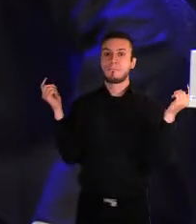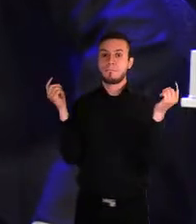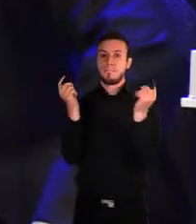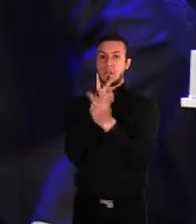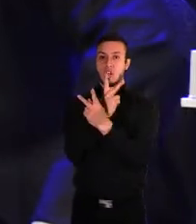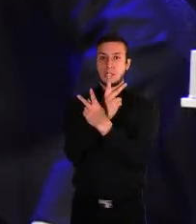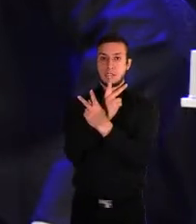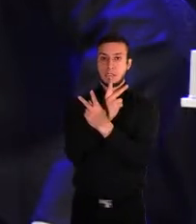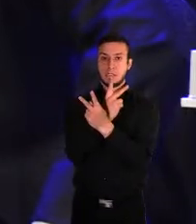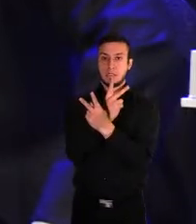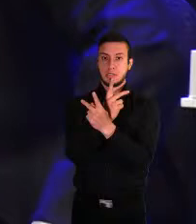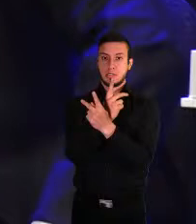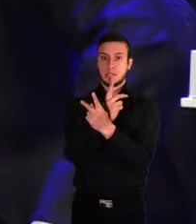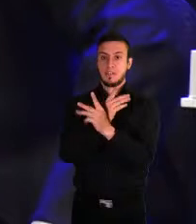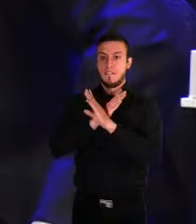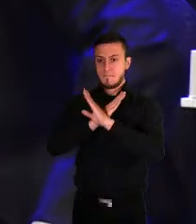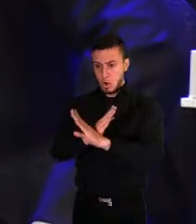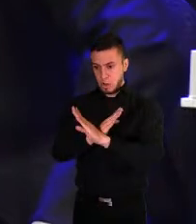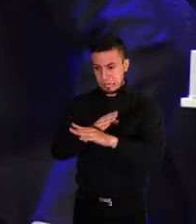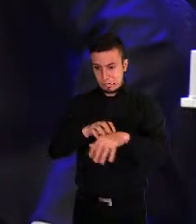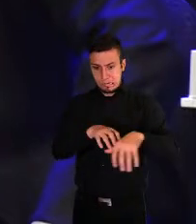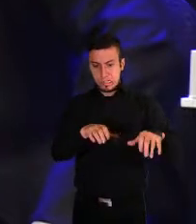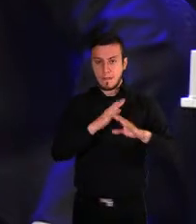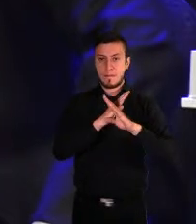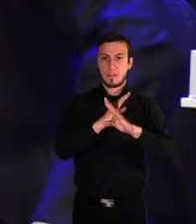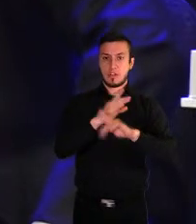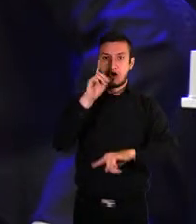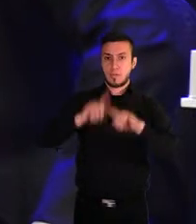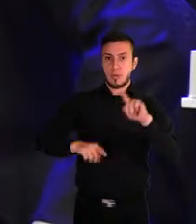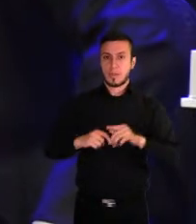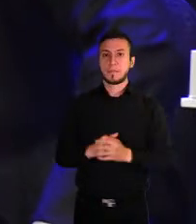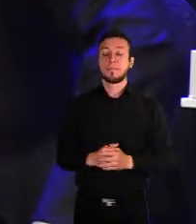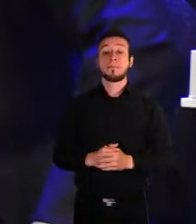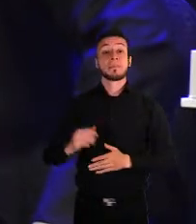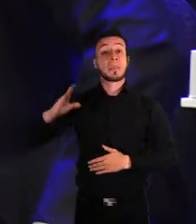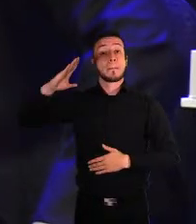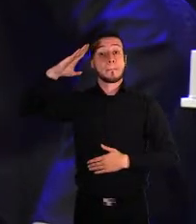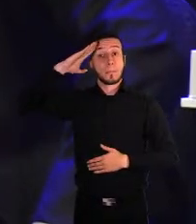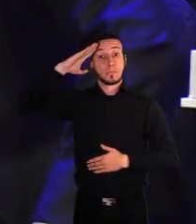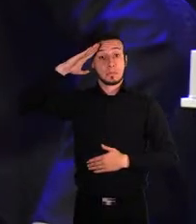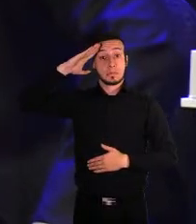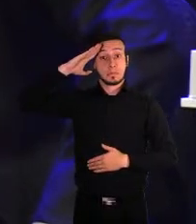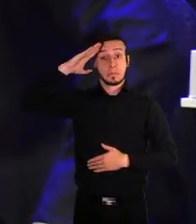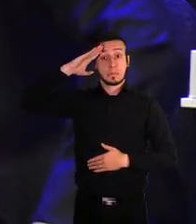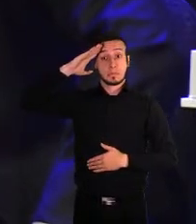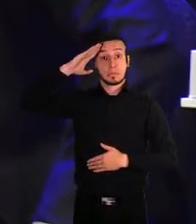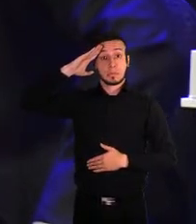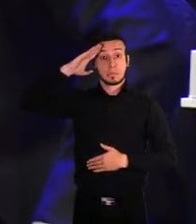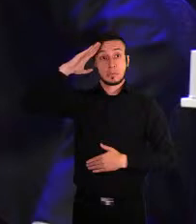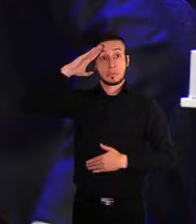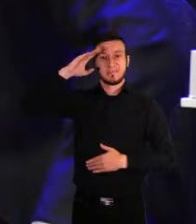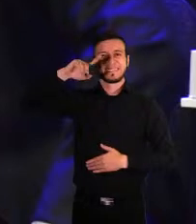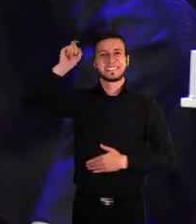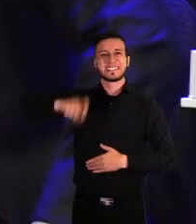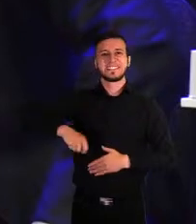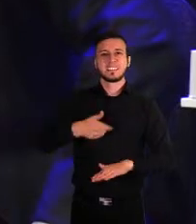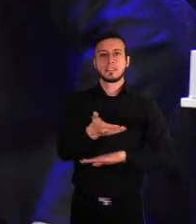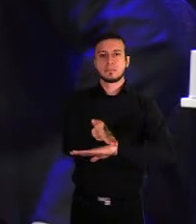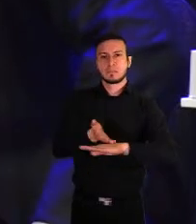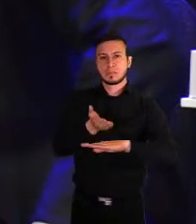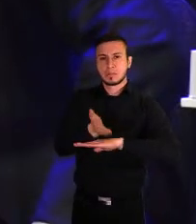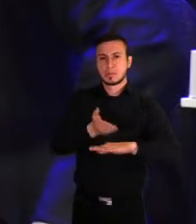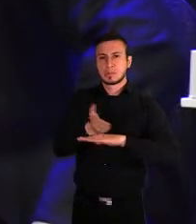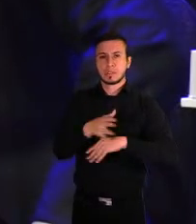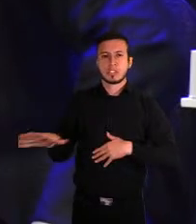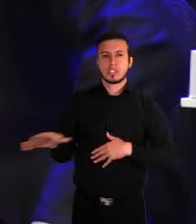y los bloqueos que no se pueden permitir la policía tiene que garantizar los derechos de